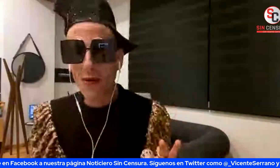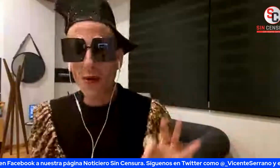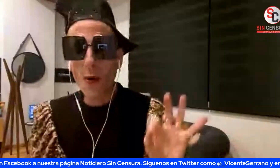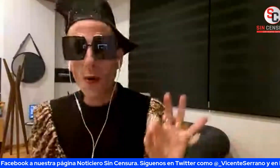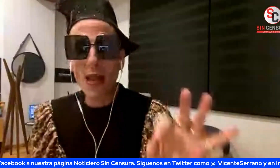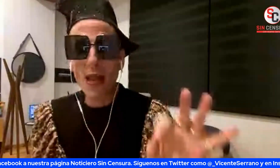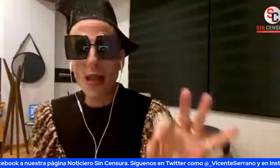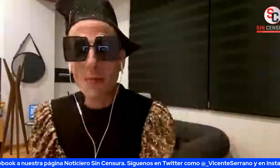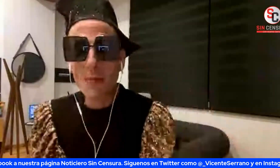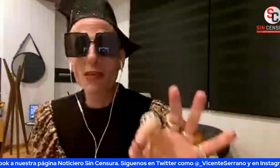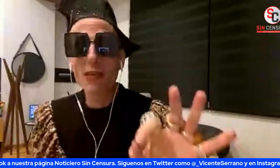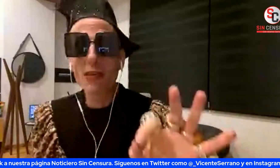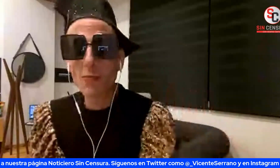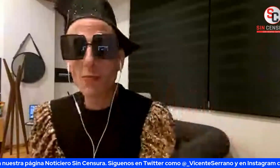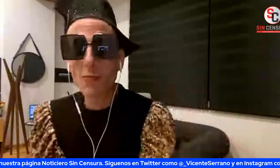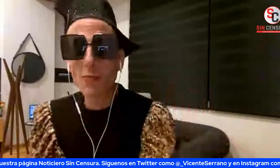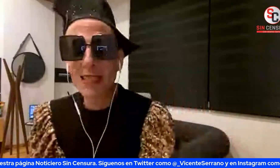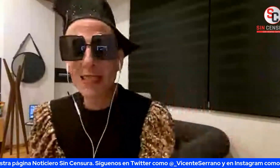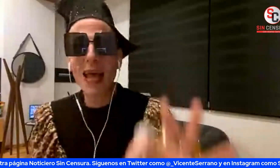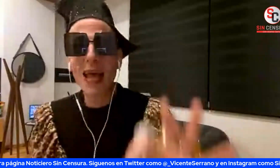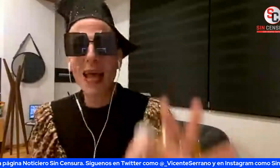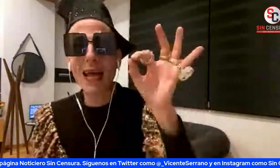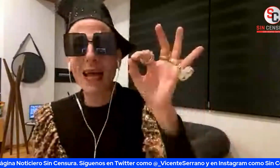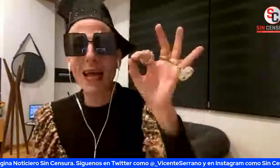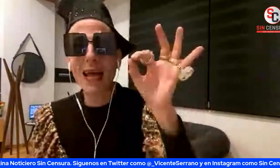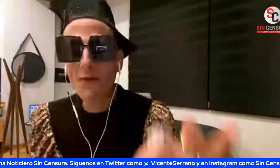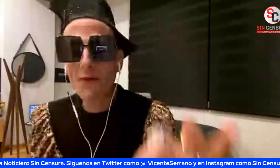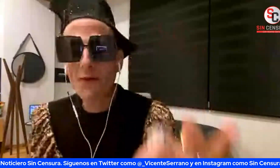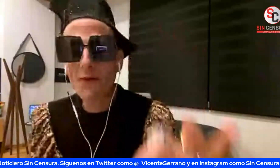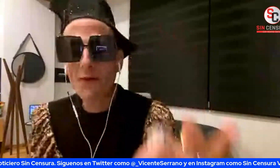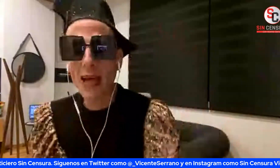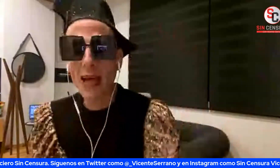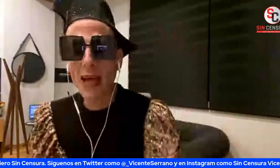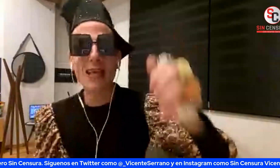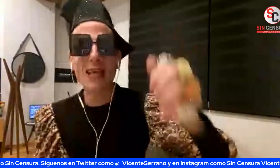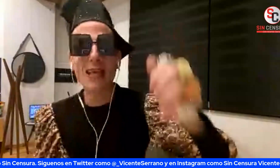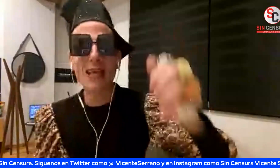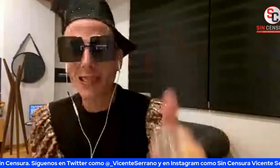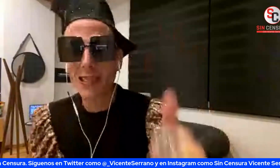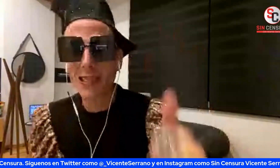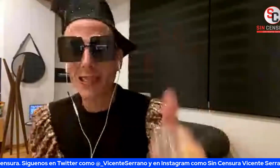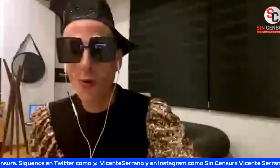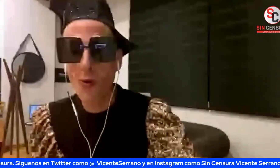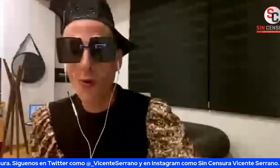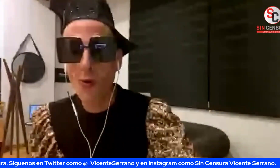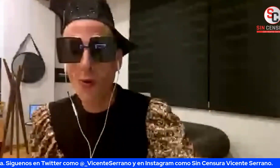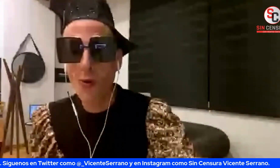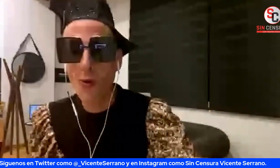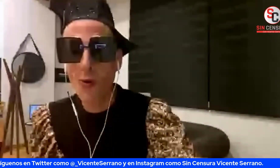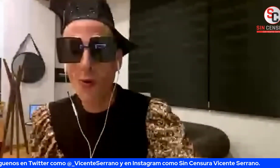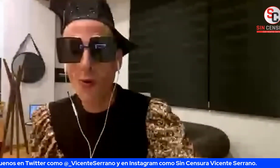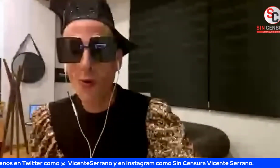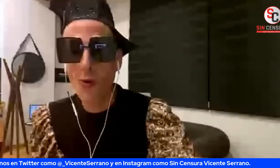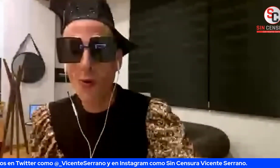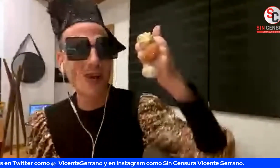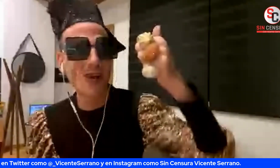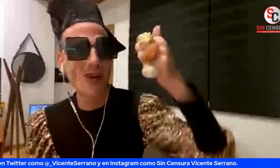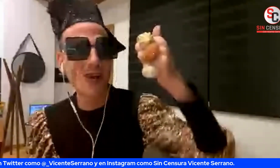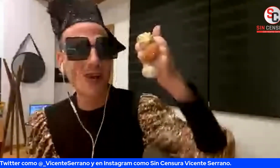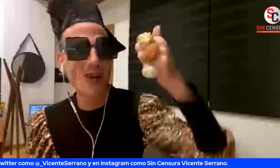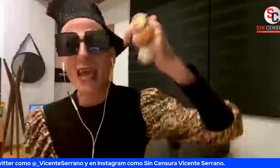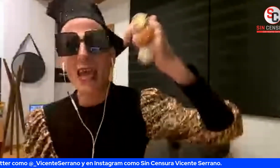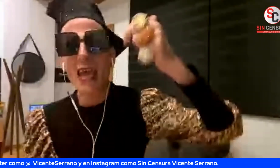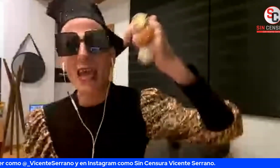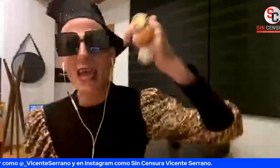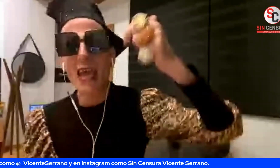demostró completamente, por eso les molesta, nada más la cantidad de infraestructura que ha metido en transporte, eso que la critican, inversión en el